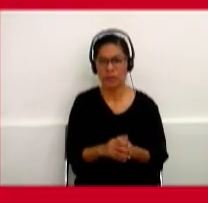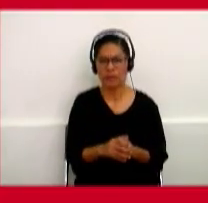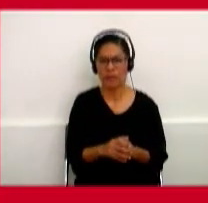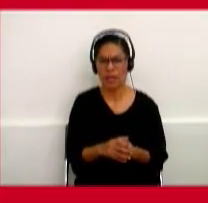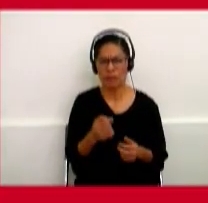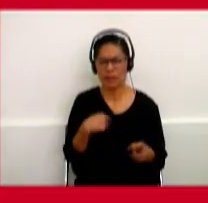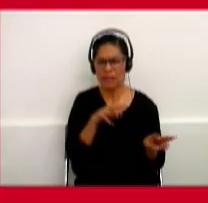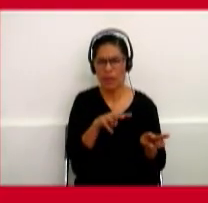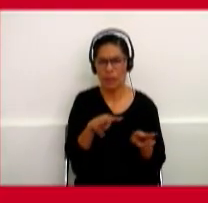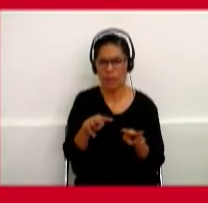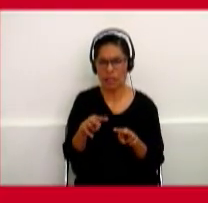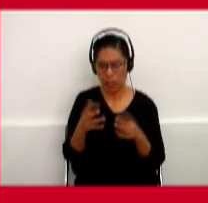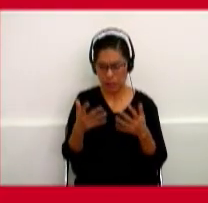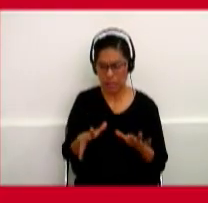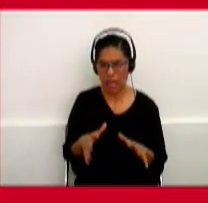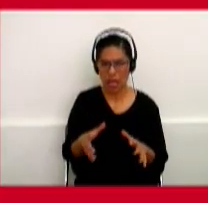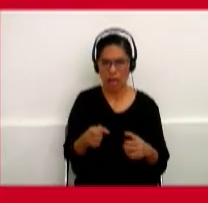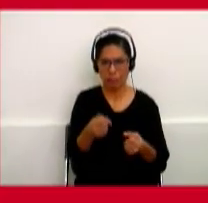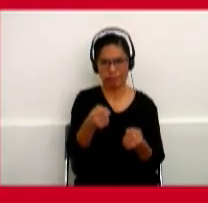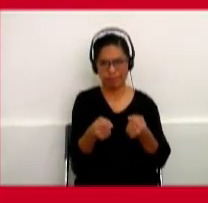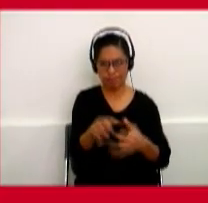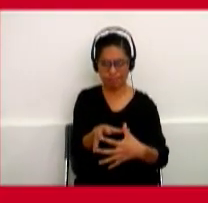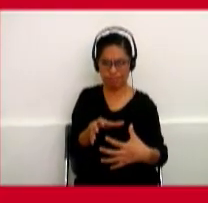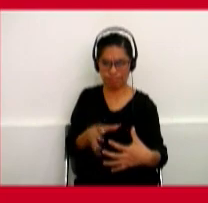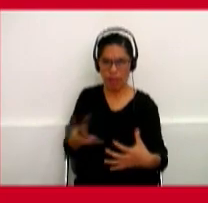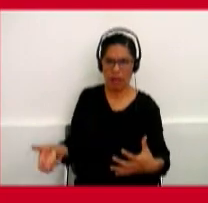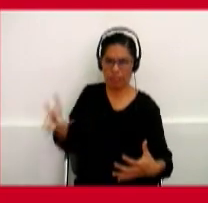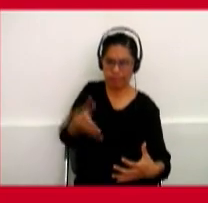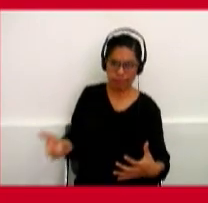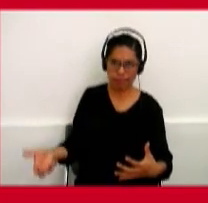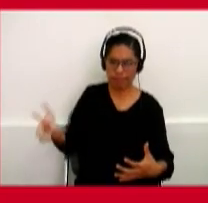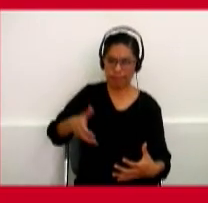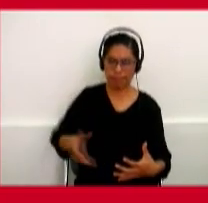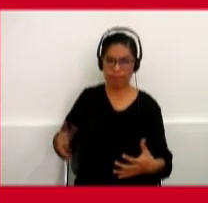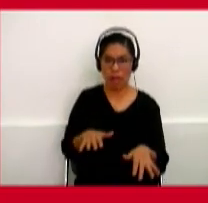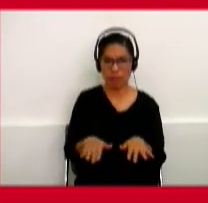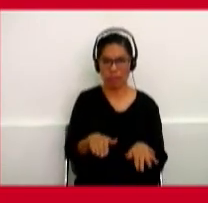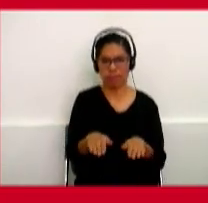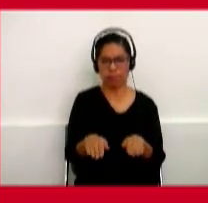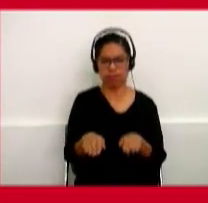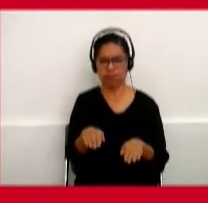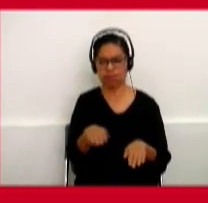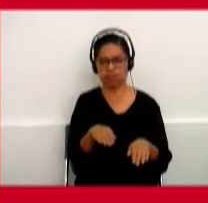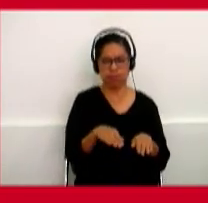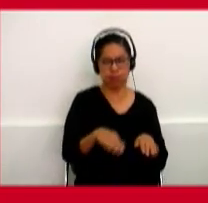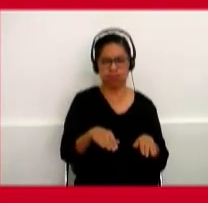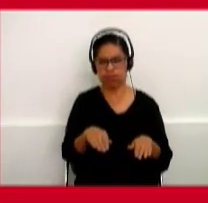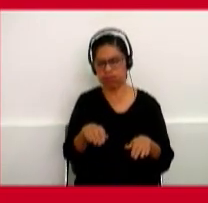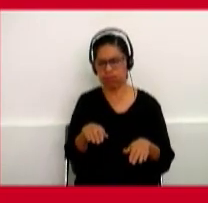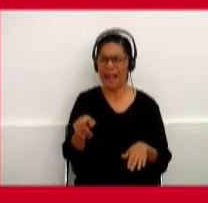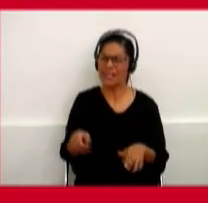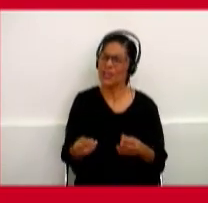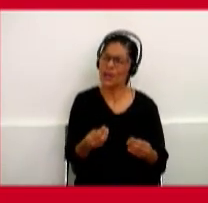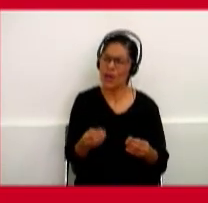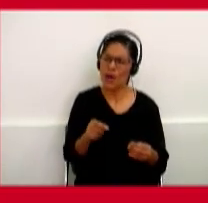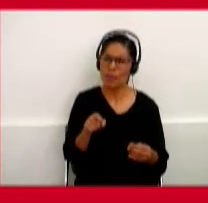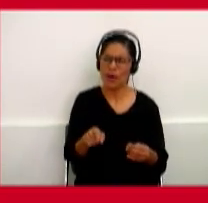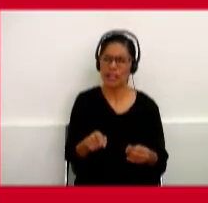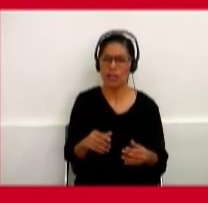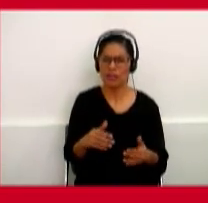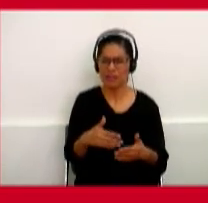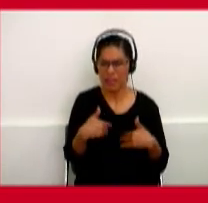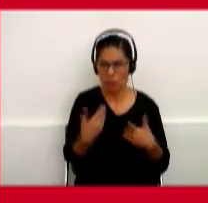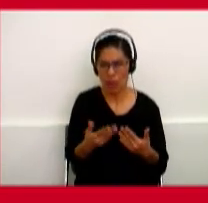las cargas y la vibración durante la carga en los camiones para entender un poco cómo podemos influenciar el mantenimiento o añadir